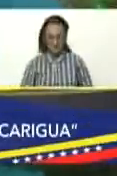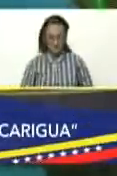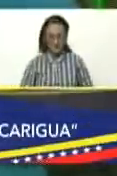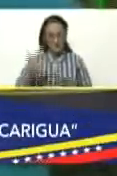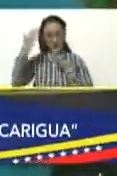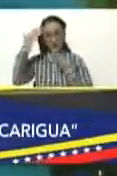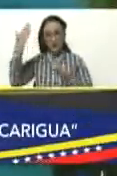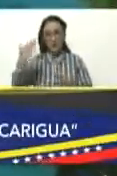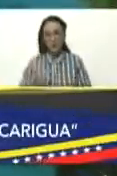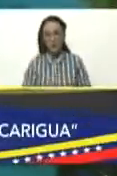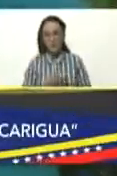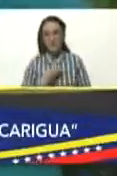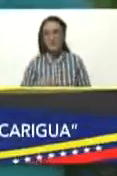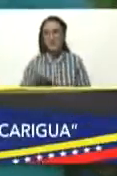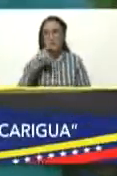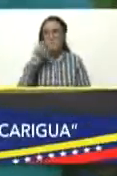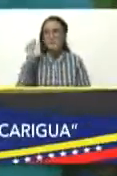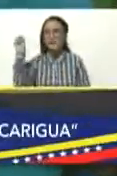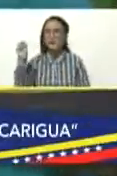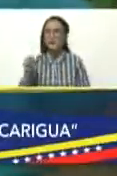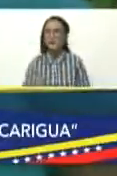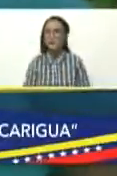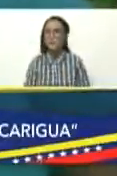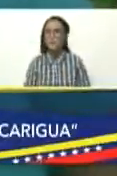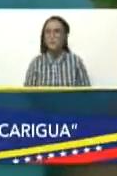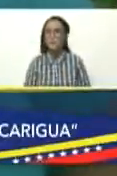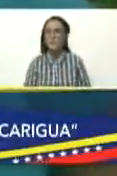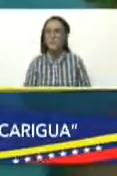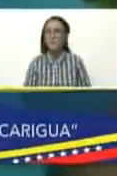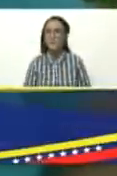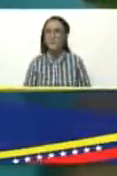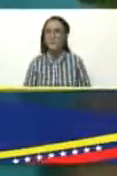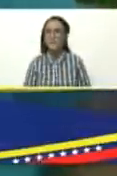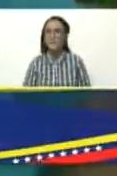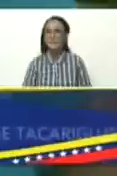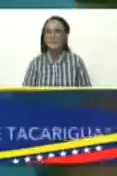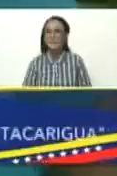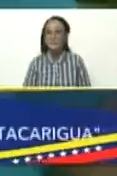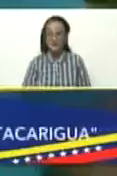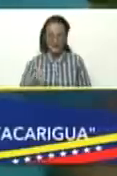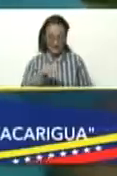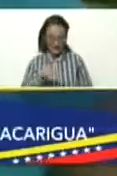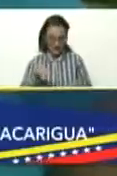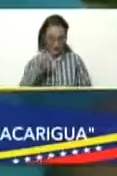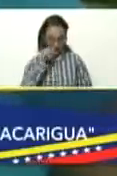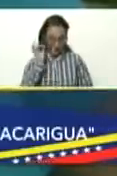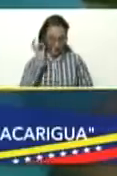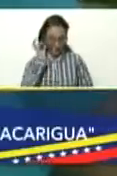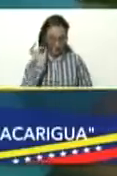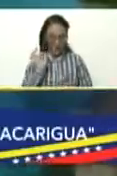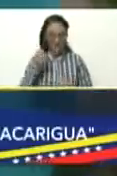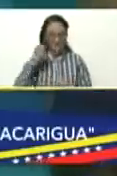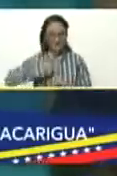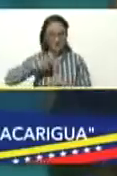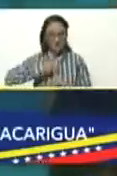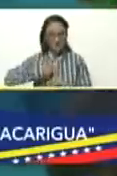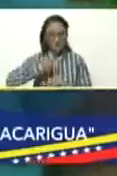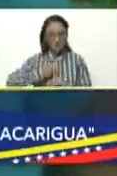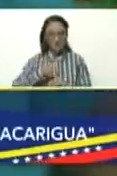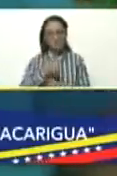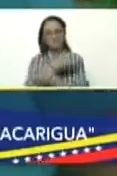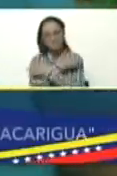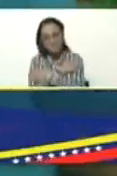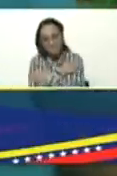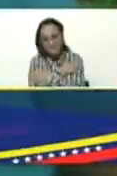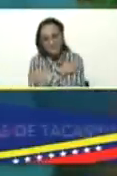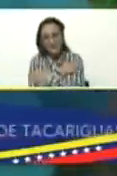Saludos, presidente Nicolás Maduro, desde esta tierra de hombres y mujeres guerreros y guerreras. Le enviamos un